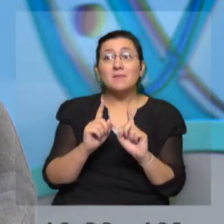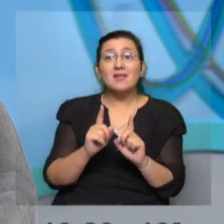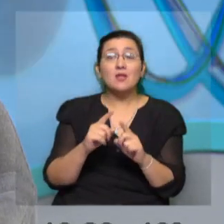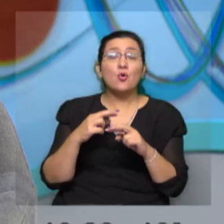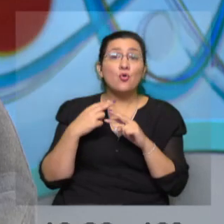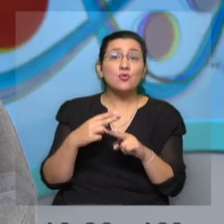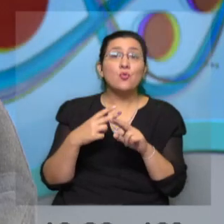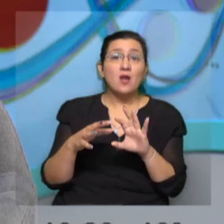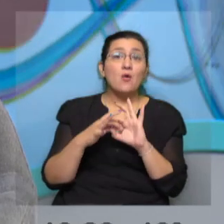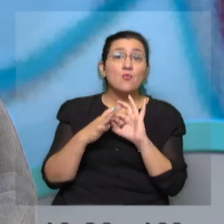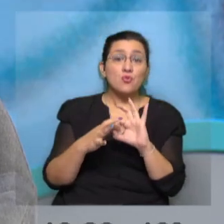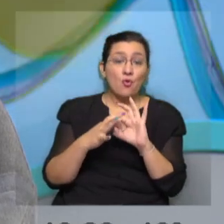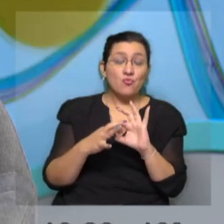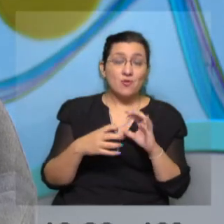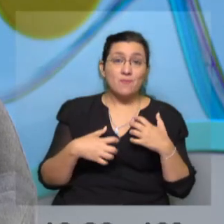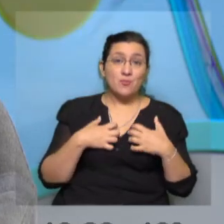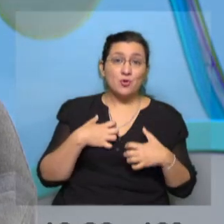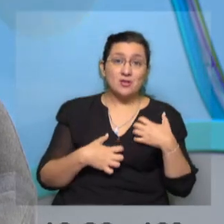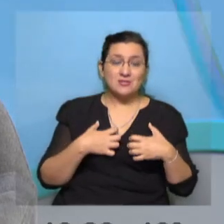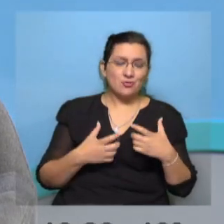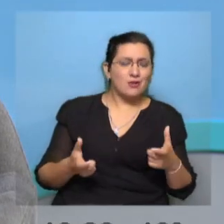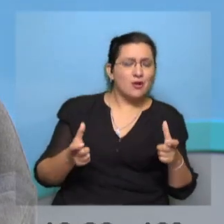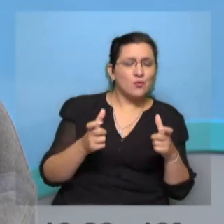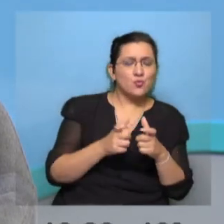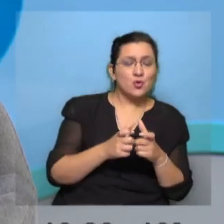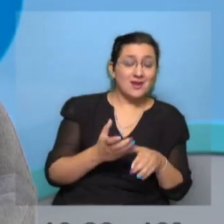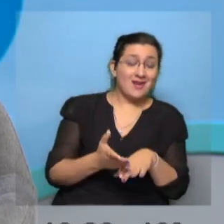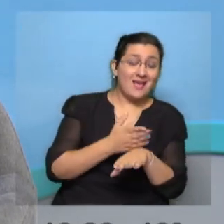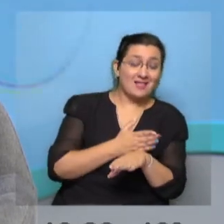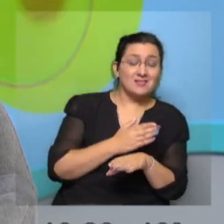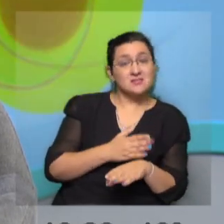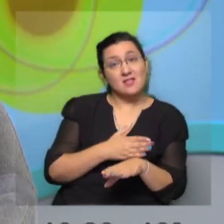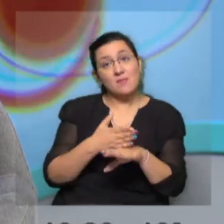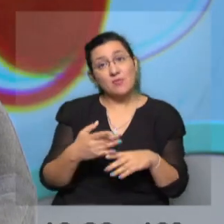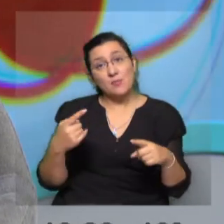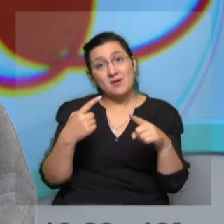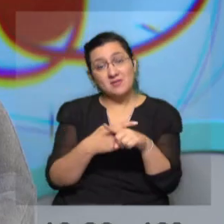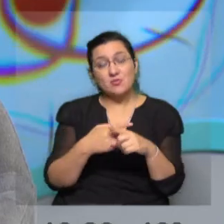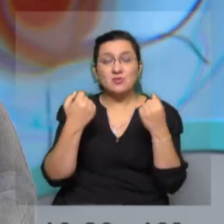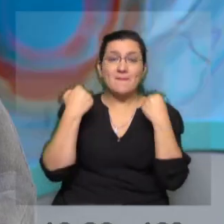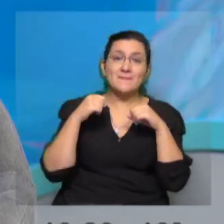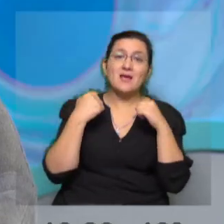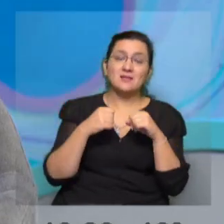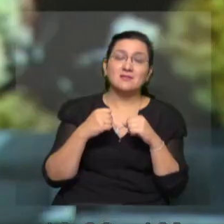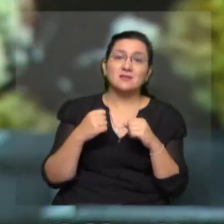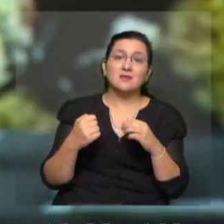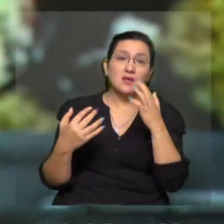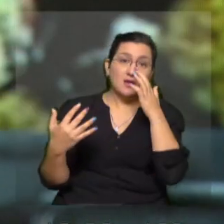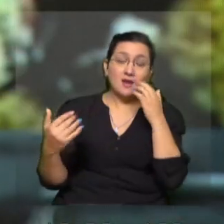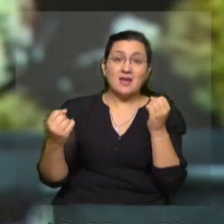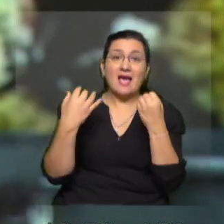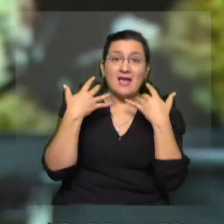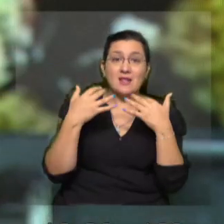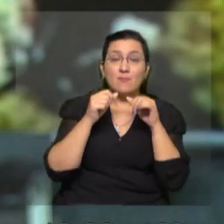de Progreso del que todos hablan, de las reuniones en el antes y el después de cada partido, las concentraciones en aires puros. Sí, claro.